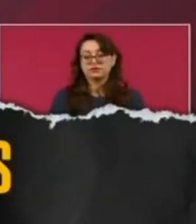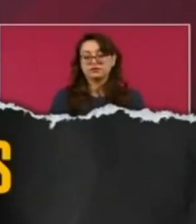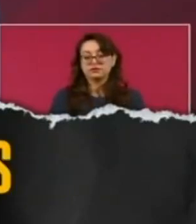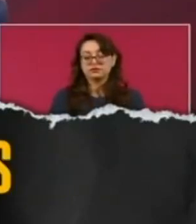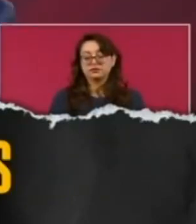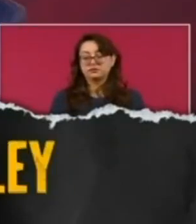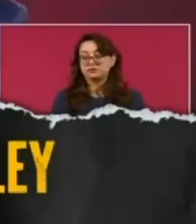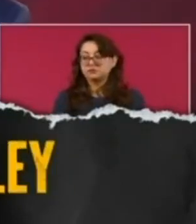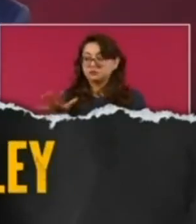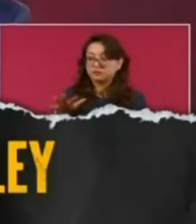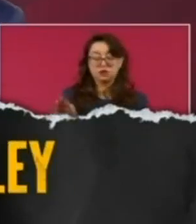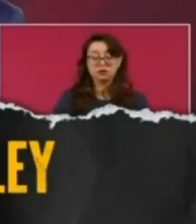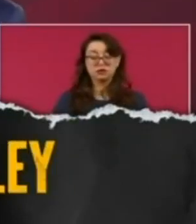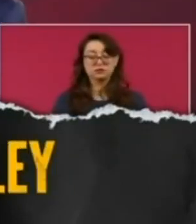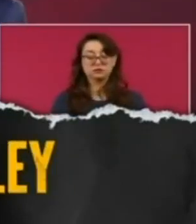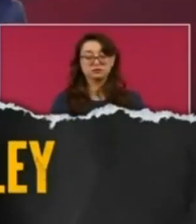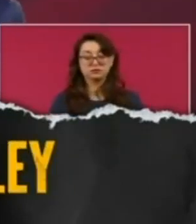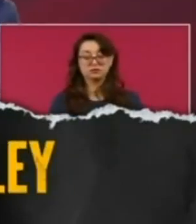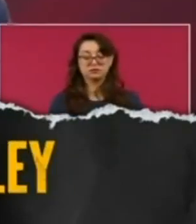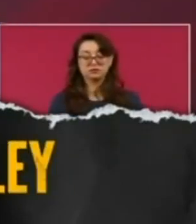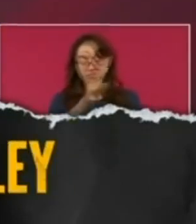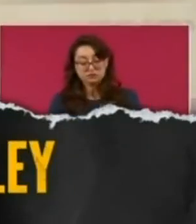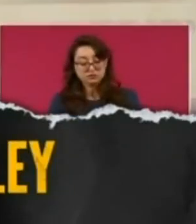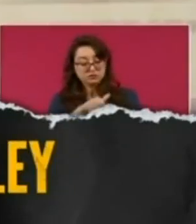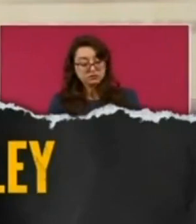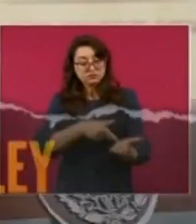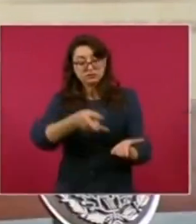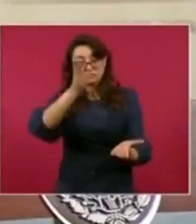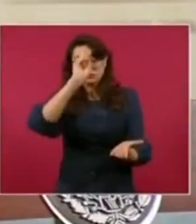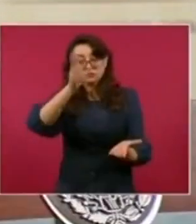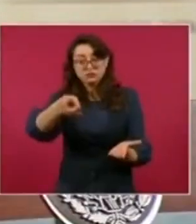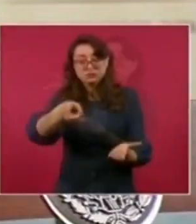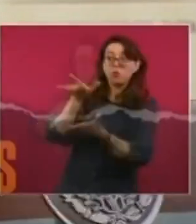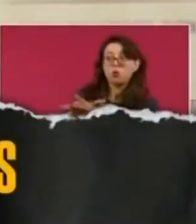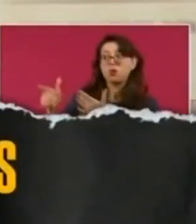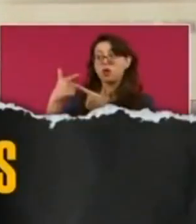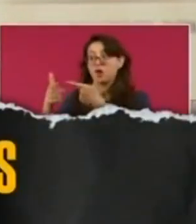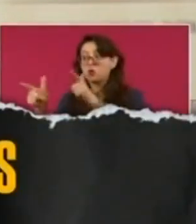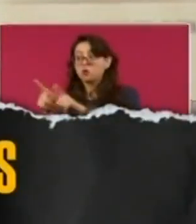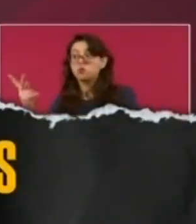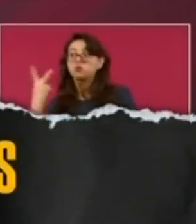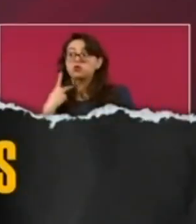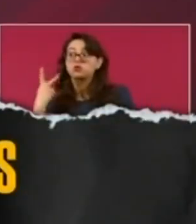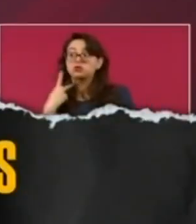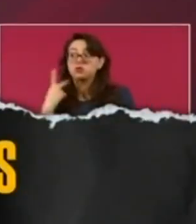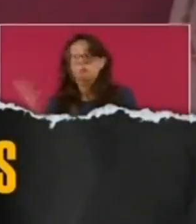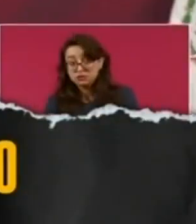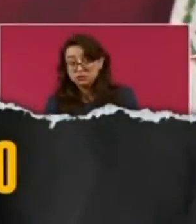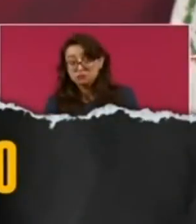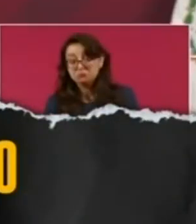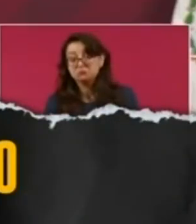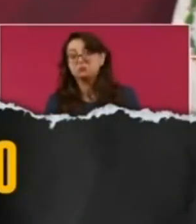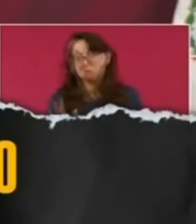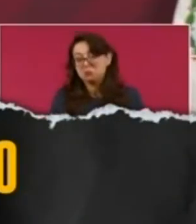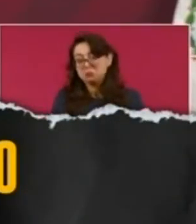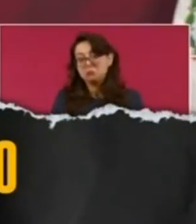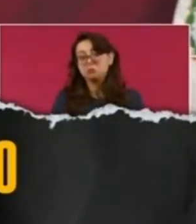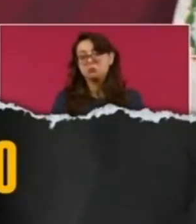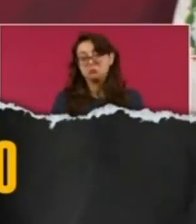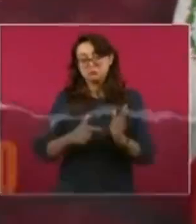pues no están impedidos si no lo prohíbe la ley. Es decir, si en los requisitos no